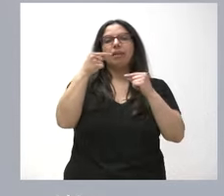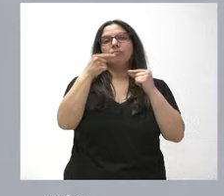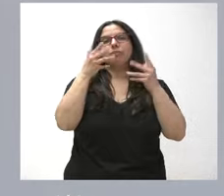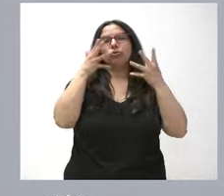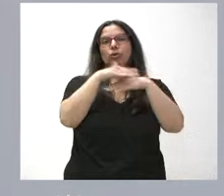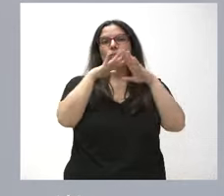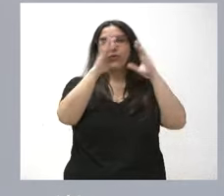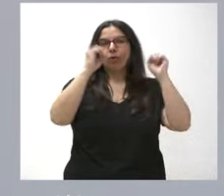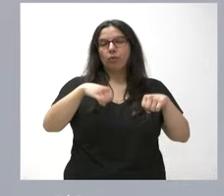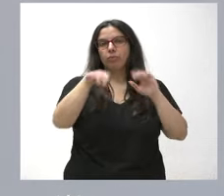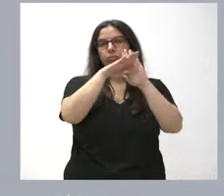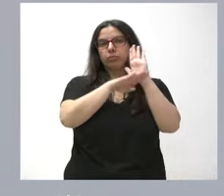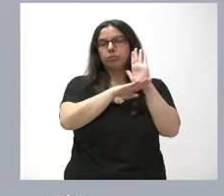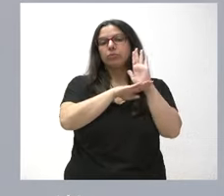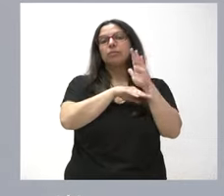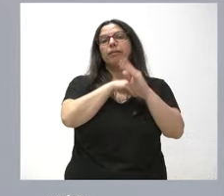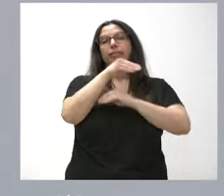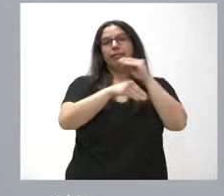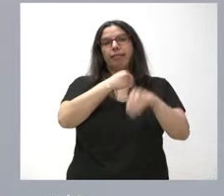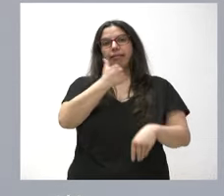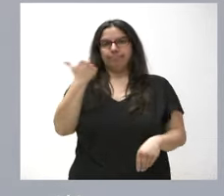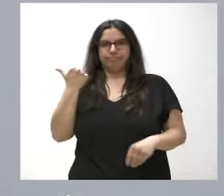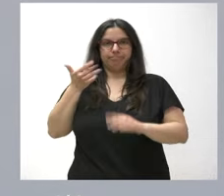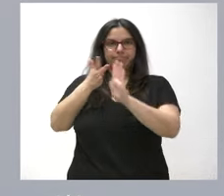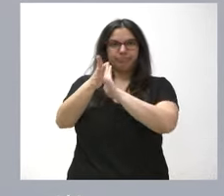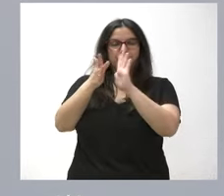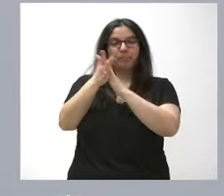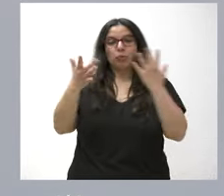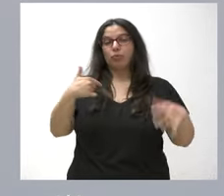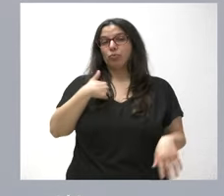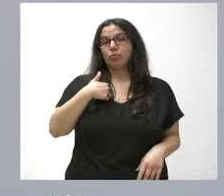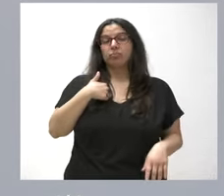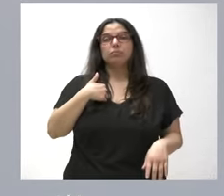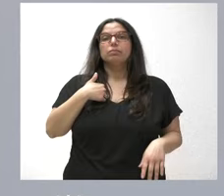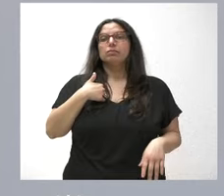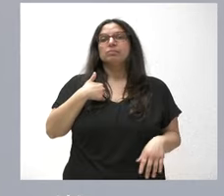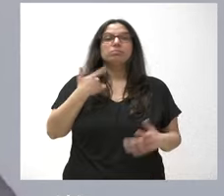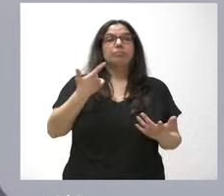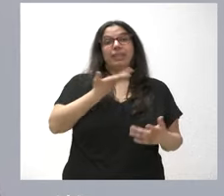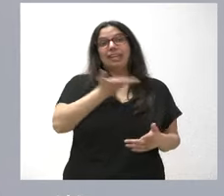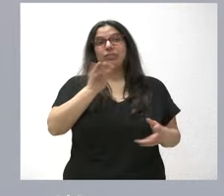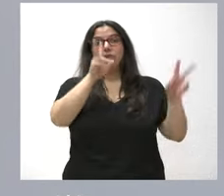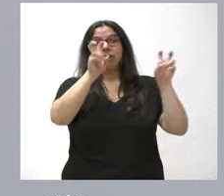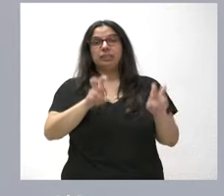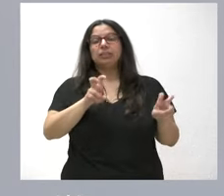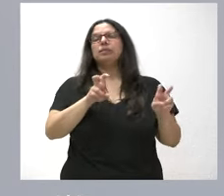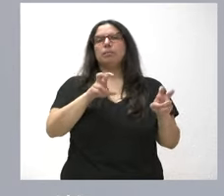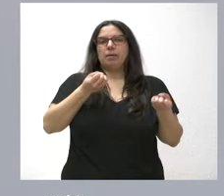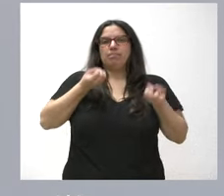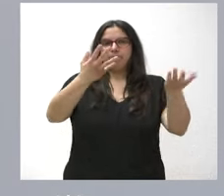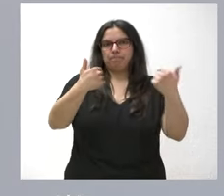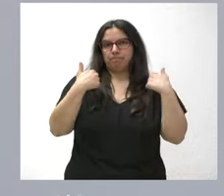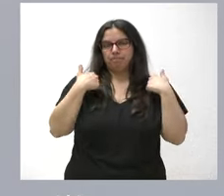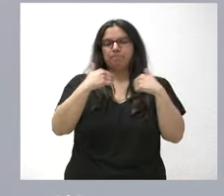mañana los realizará él. Y, por tanto, paso yo a señalar el resto de los asuntos, el resto de